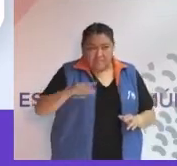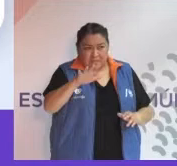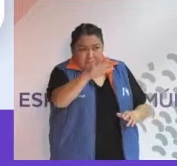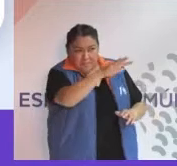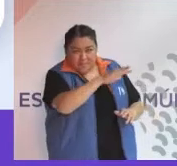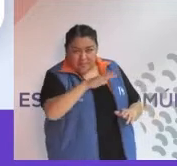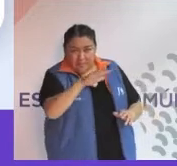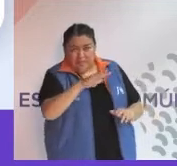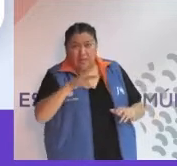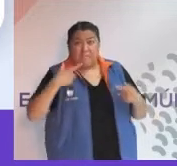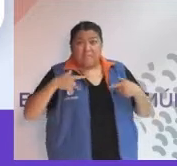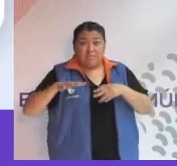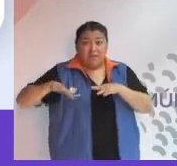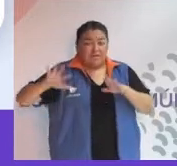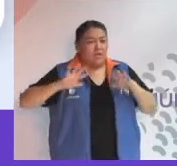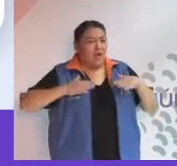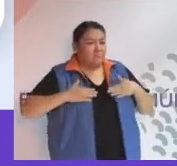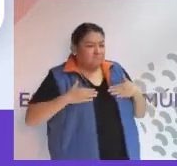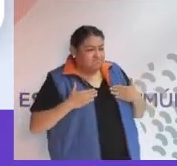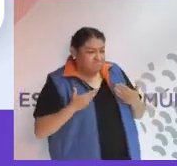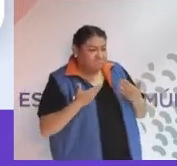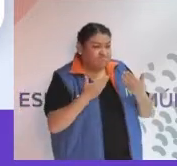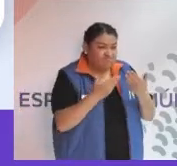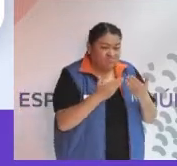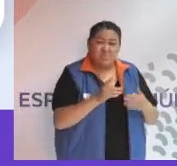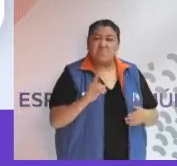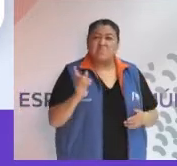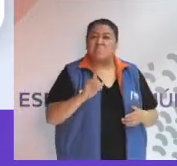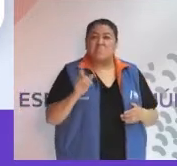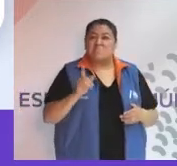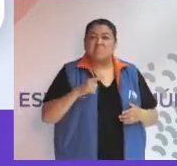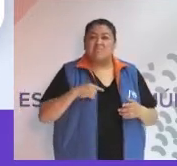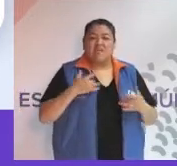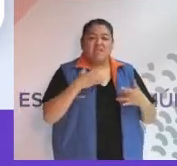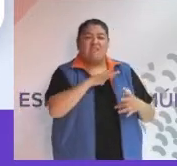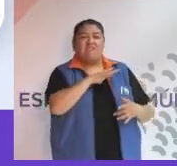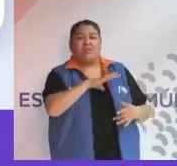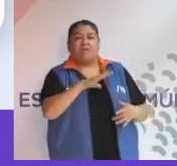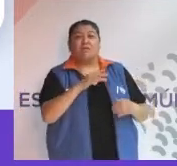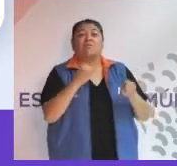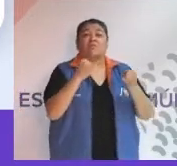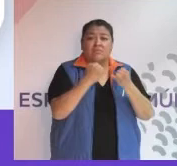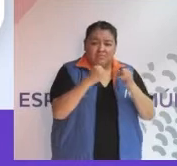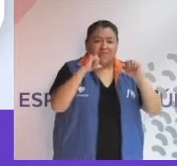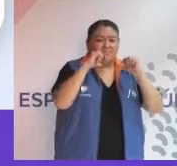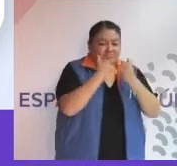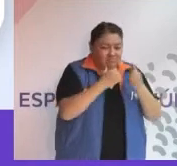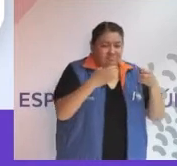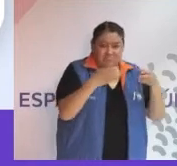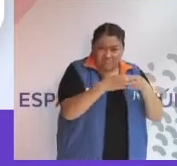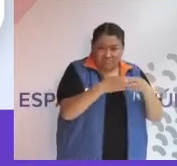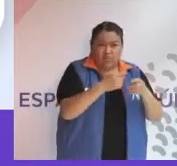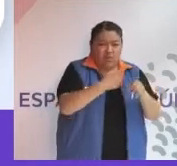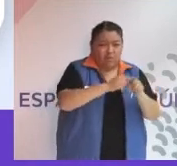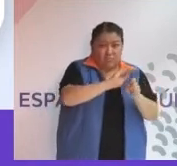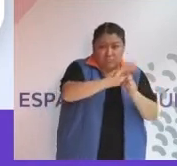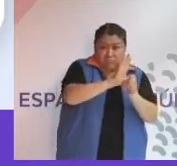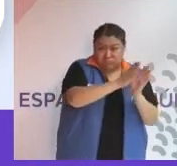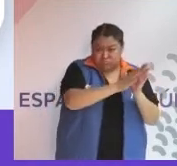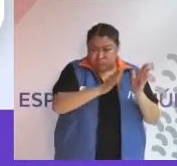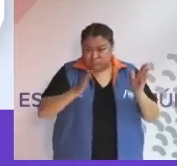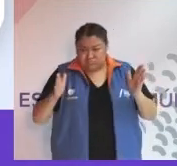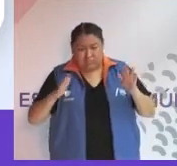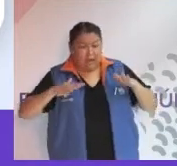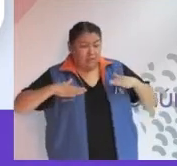perdieron confianza, o sea, la sociedad perdió confianza en ellos durante el COVID. Lo mismo pasó en las organizaciones de la sociedad civil. Los únicos que